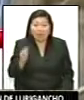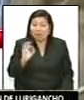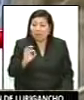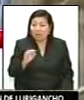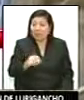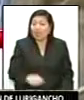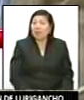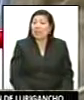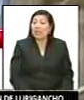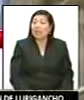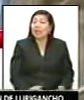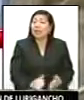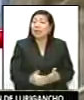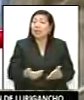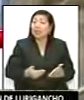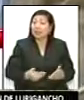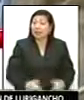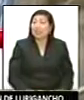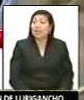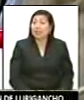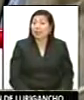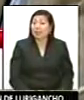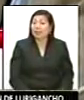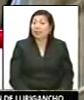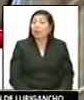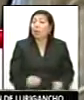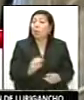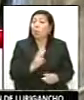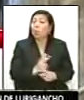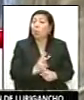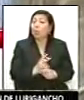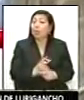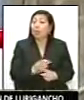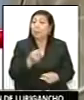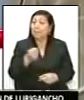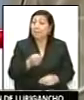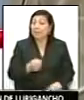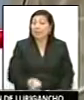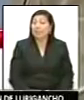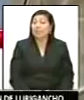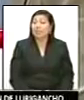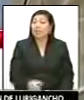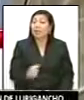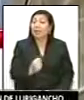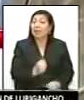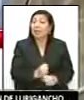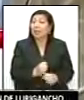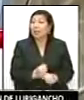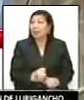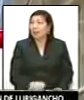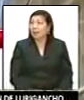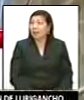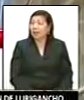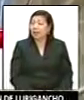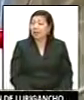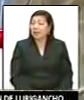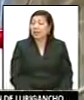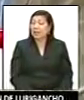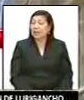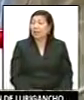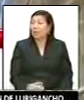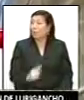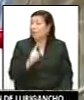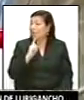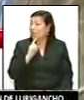Alberto Fujimori quien aprobó justamente en salvaguardar las pensiones de todos estos trabajadores. Entonces creo que, presidente, y no es